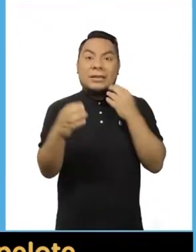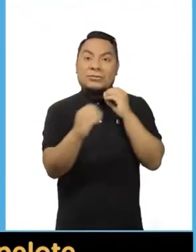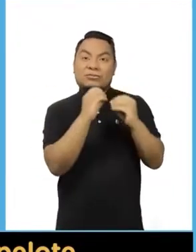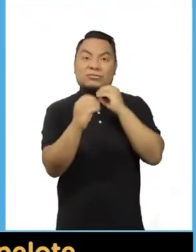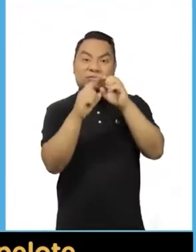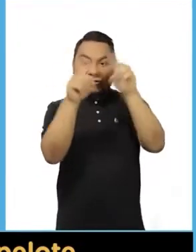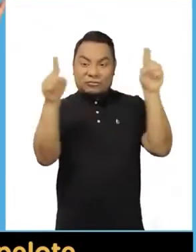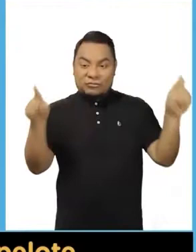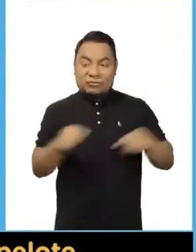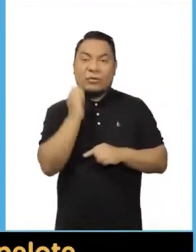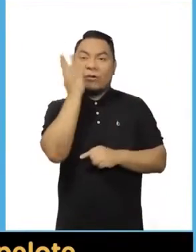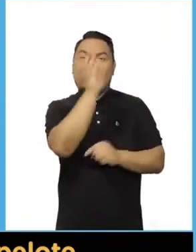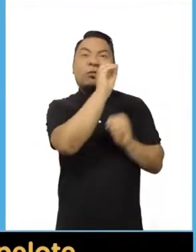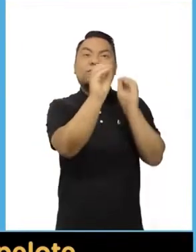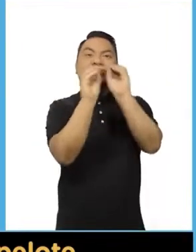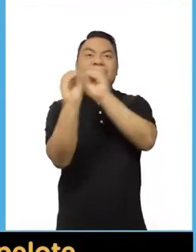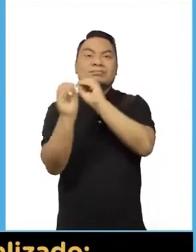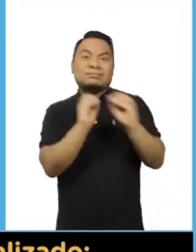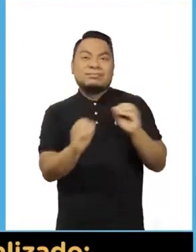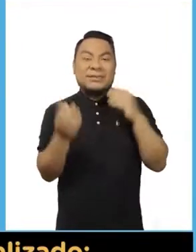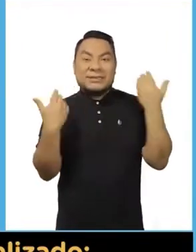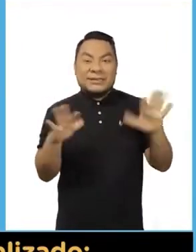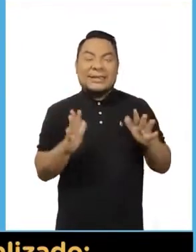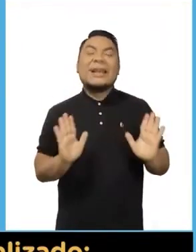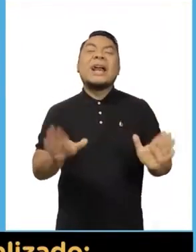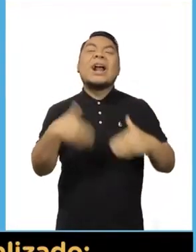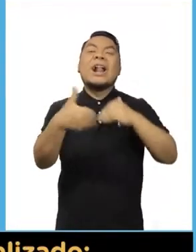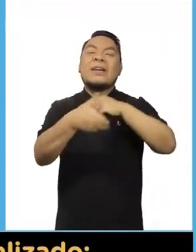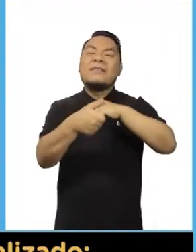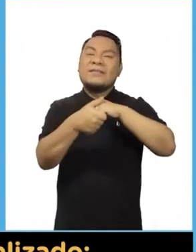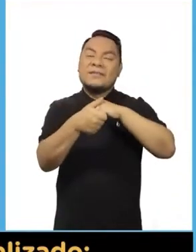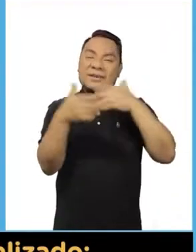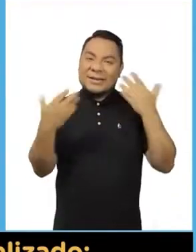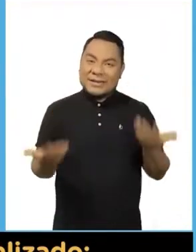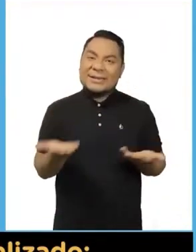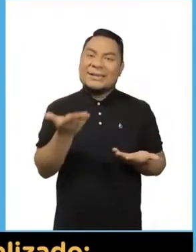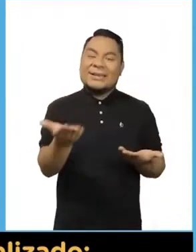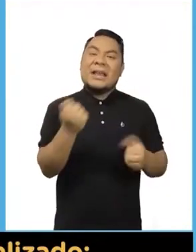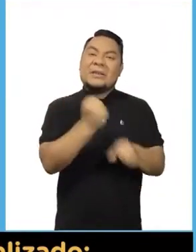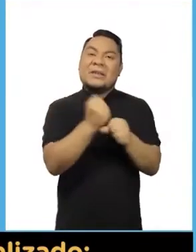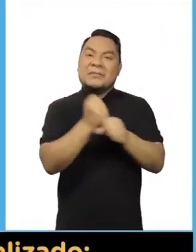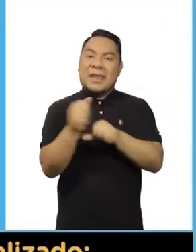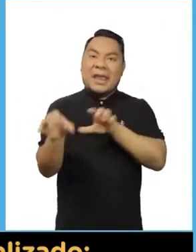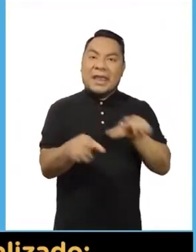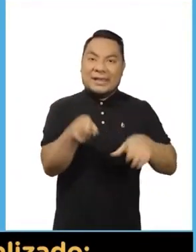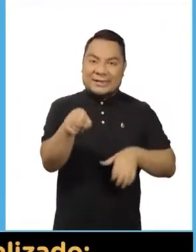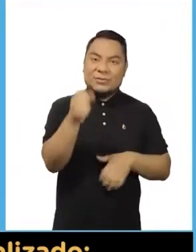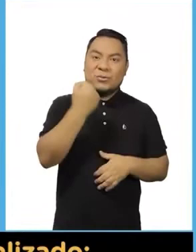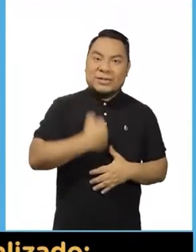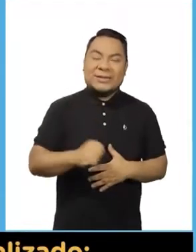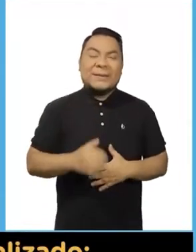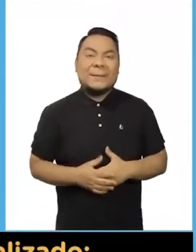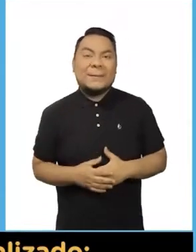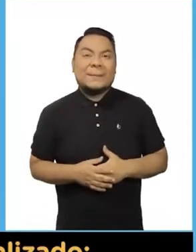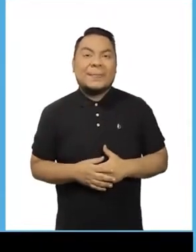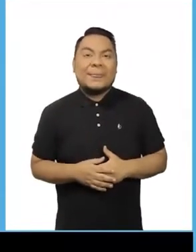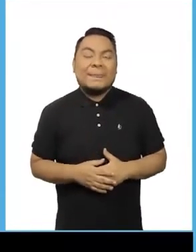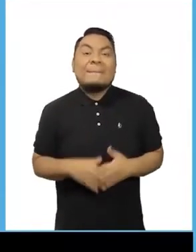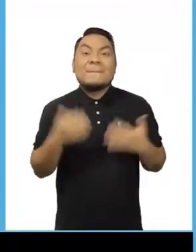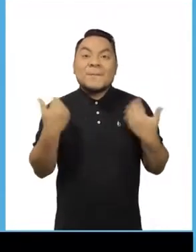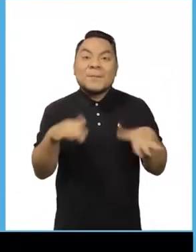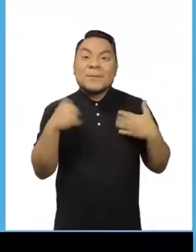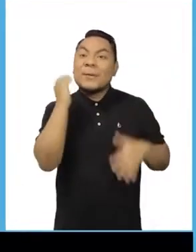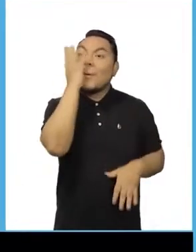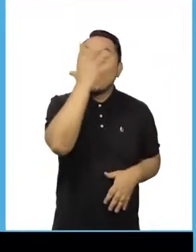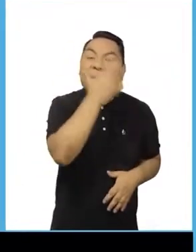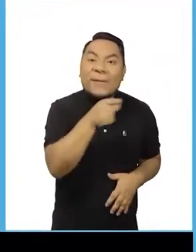Terminen de adornar la cartulina o papelote y felicítala o felicítalo por el trabajo realizado.